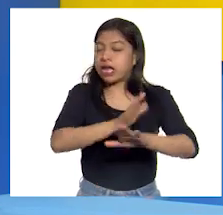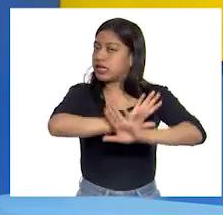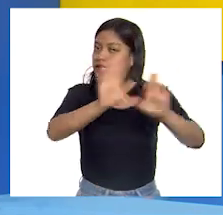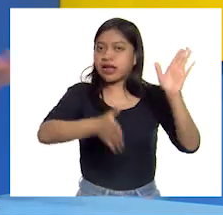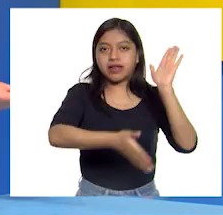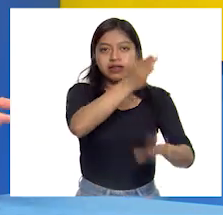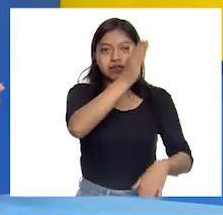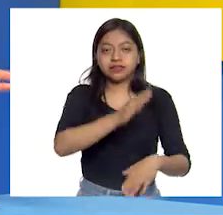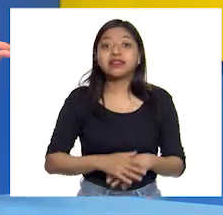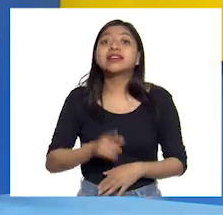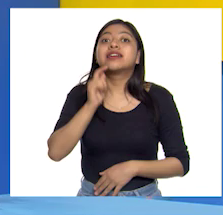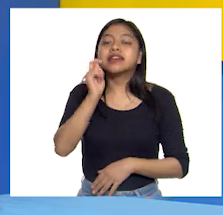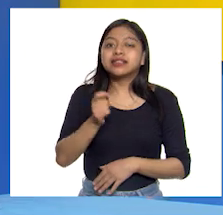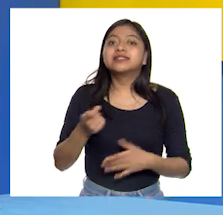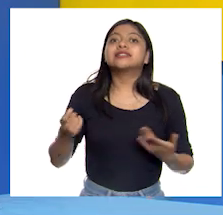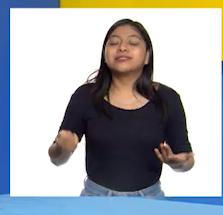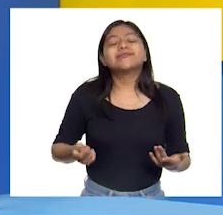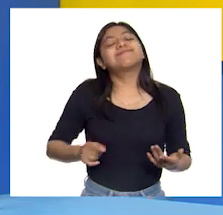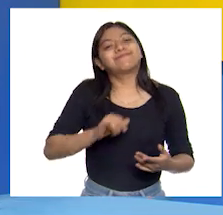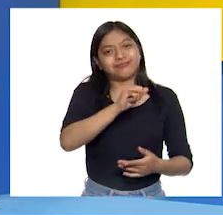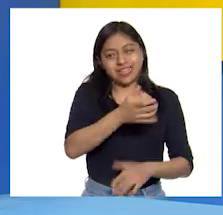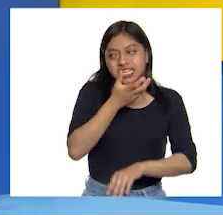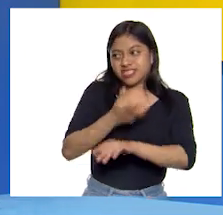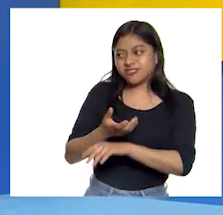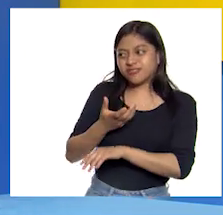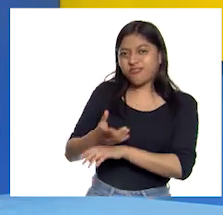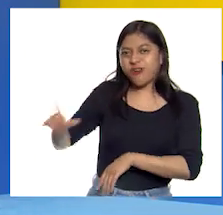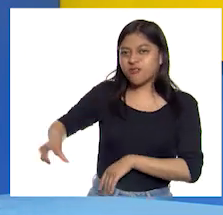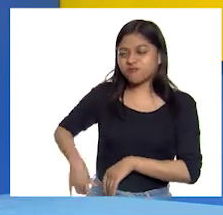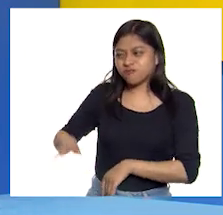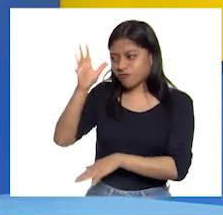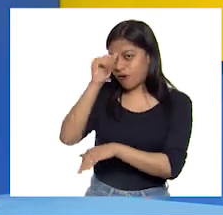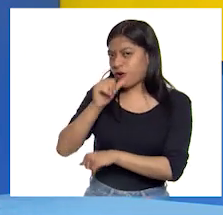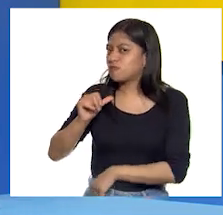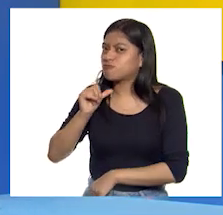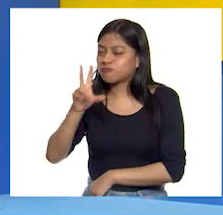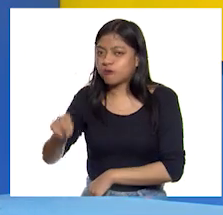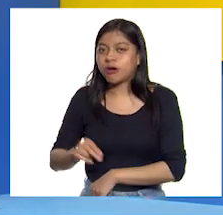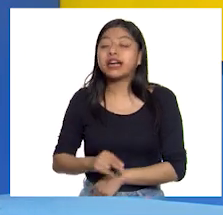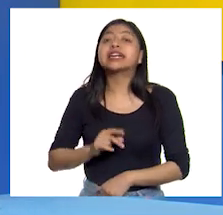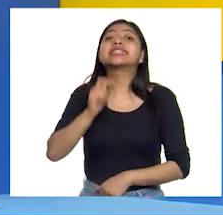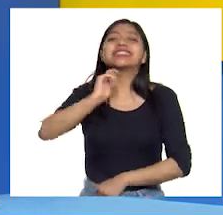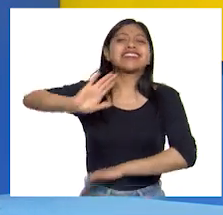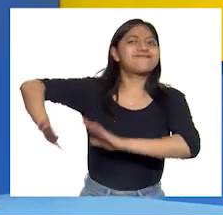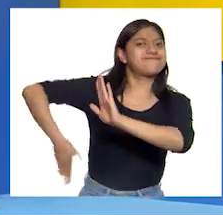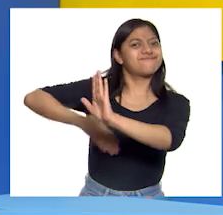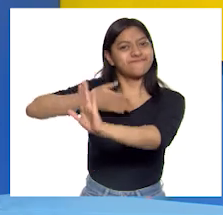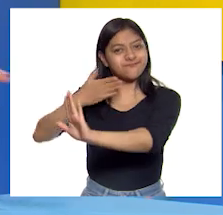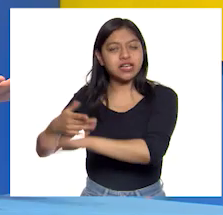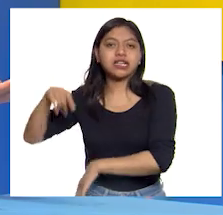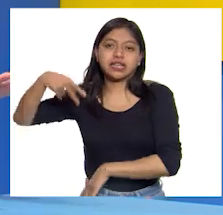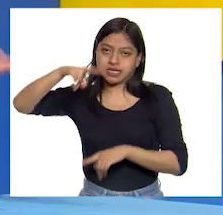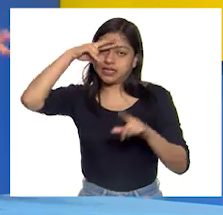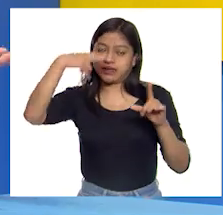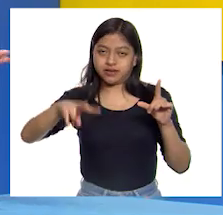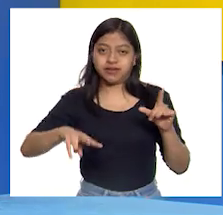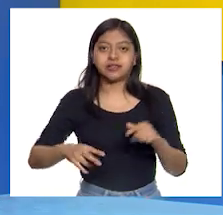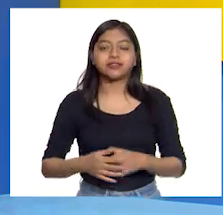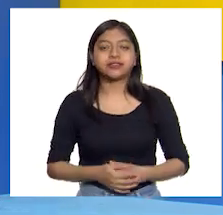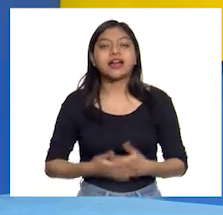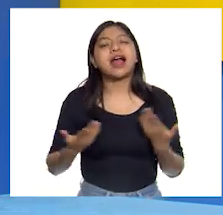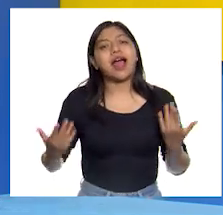estadounidenses, ocasionando así el disgusto del gobierno de Estados Unidos, que tomó represalias contra el nuestro. Fue gracias a la